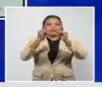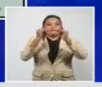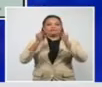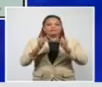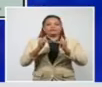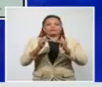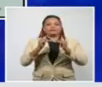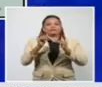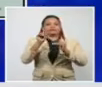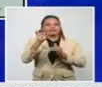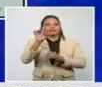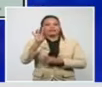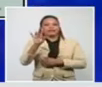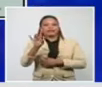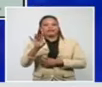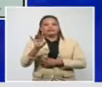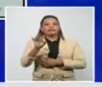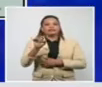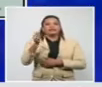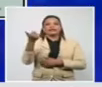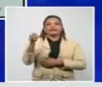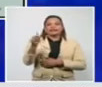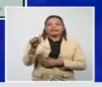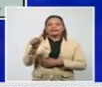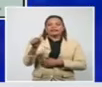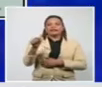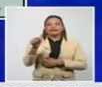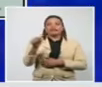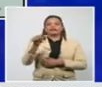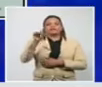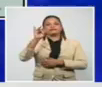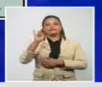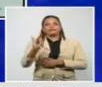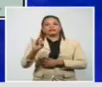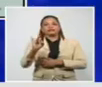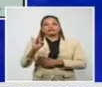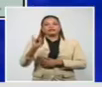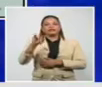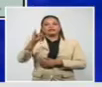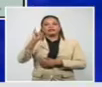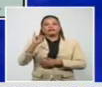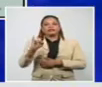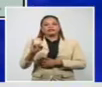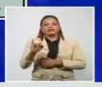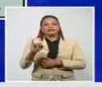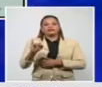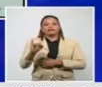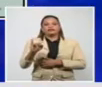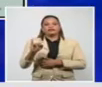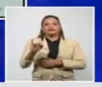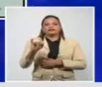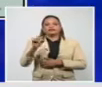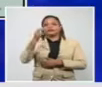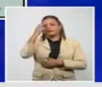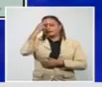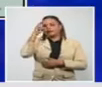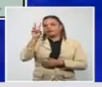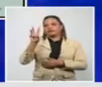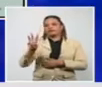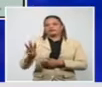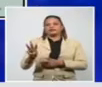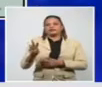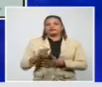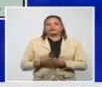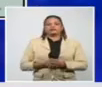15, Songolamaya 10, Palma Soriano 7, Contramaestre 6 y Segundo